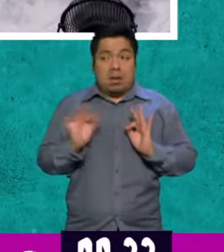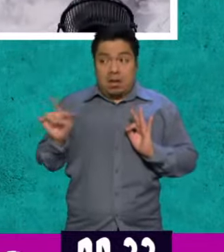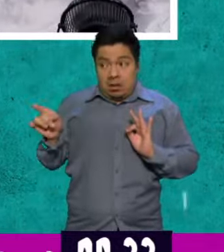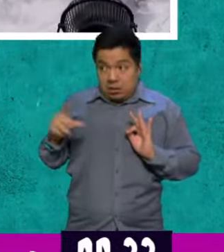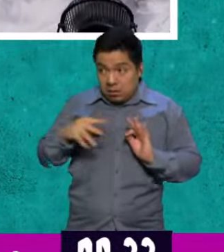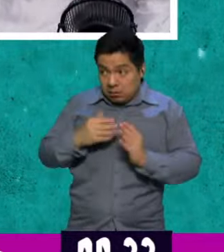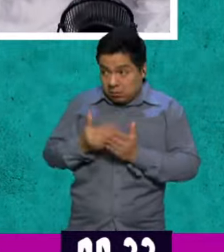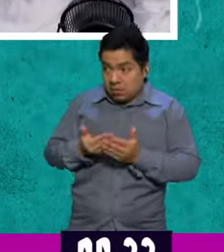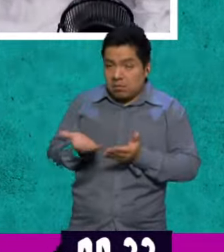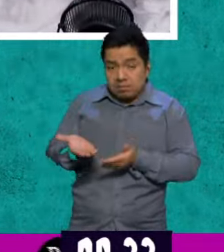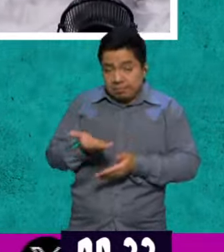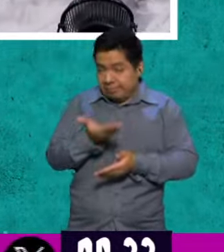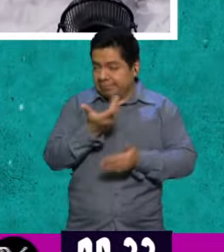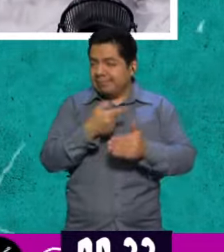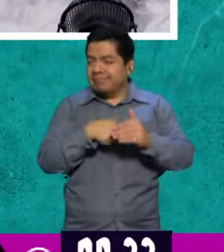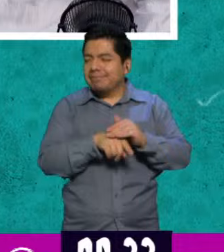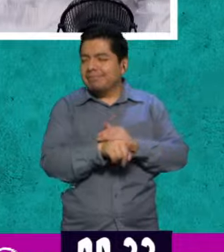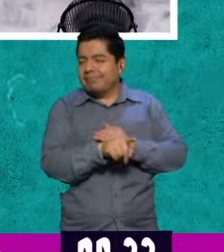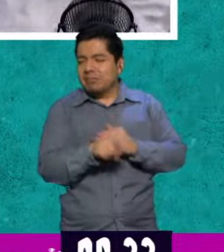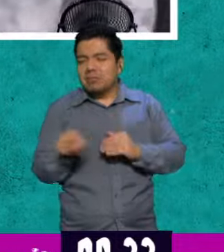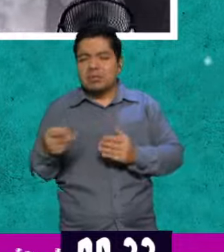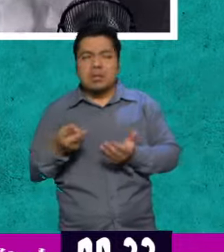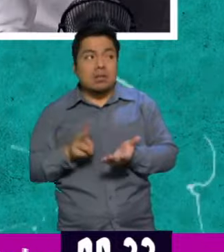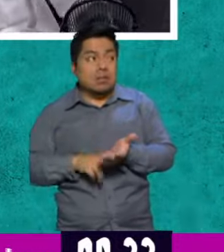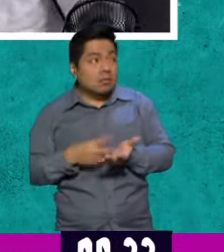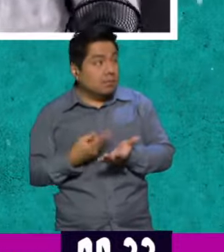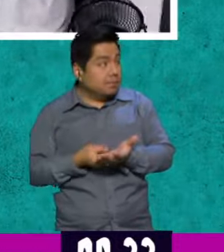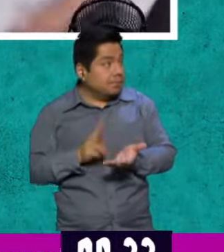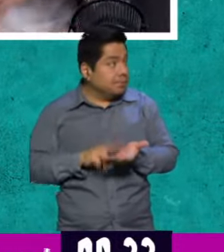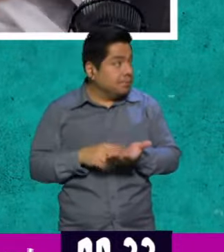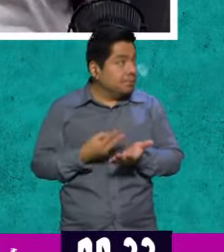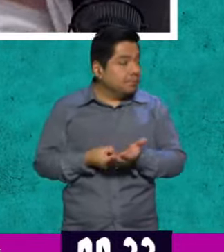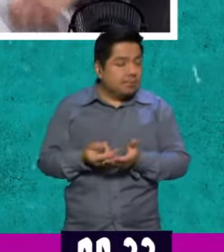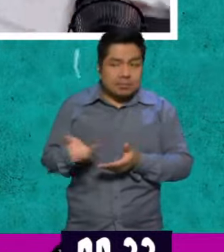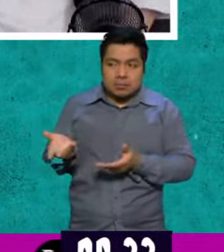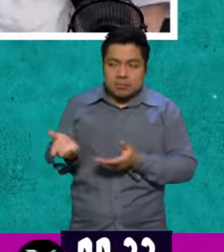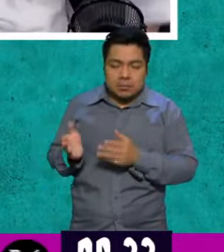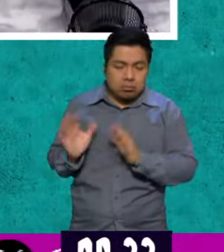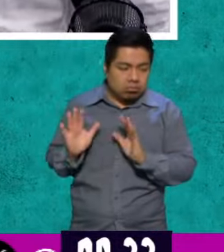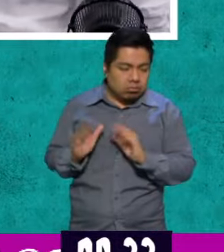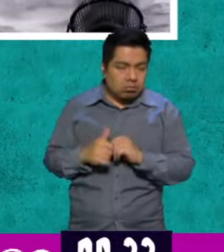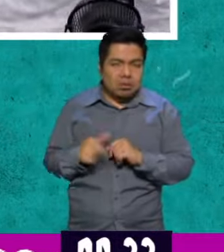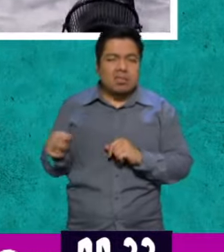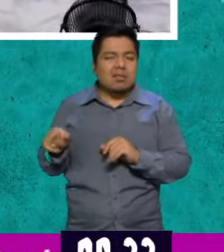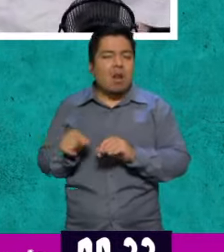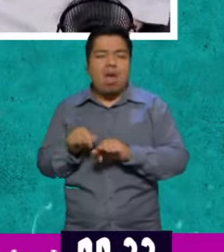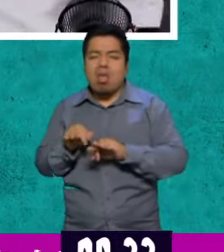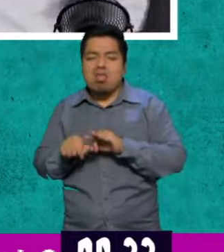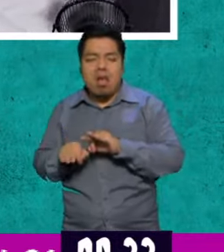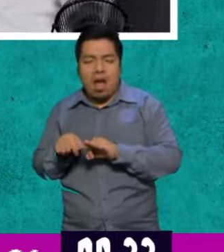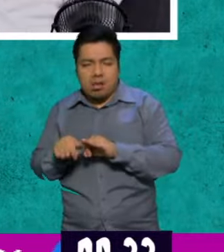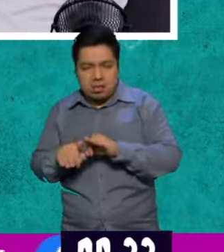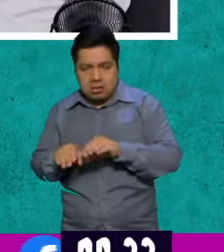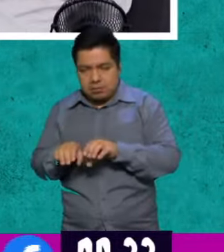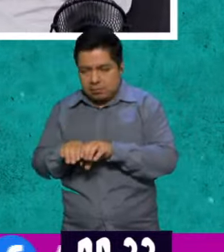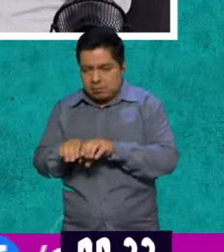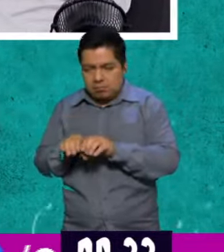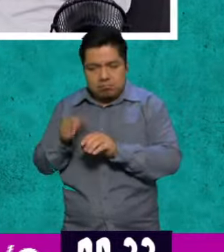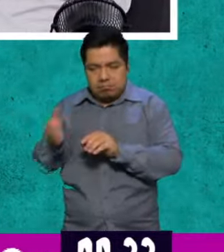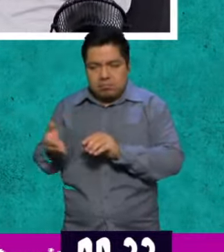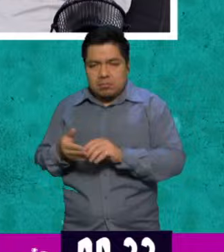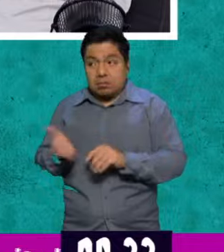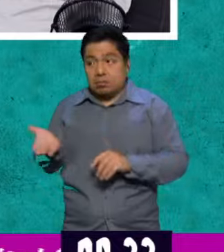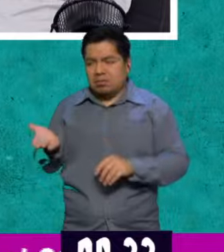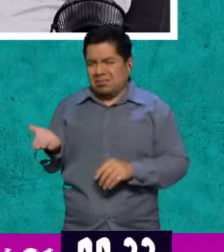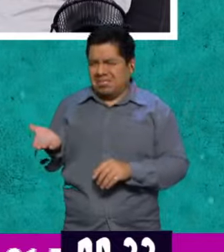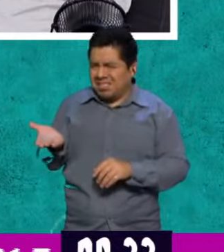creo que no había forma. Con el berrinche de esta. Porque al final de cuentas fue una acción desesperada, sí. Una acción francamente